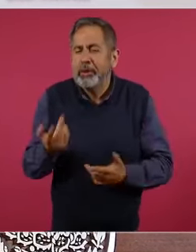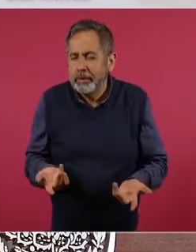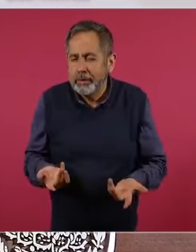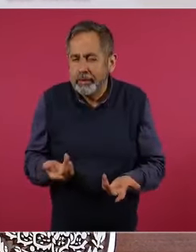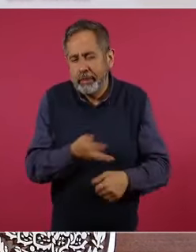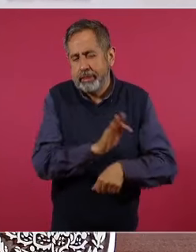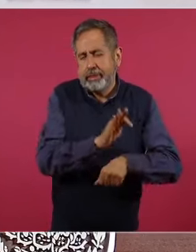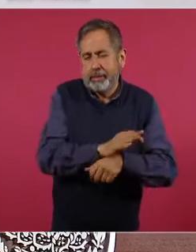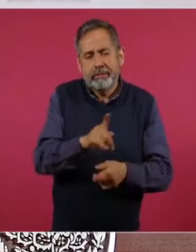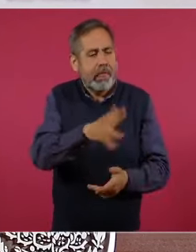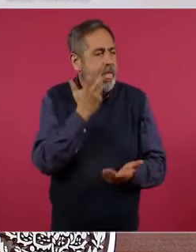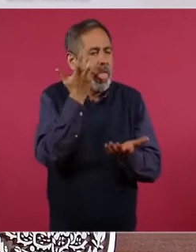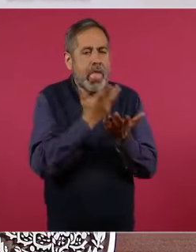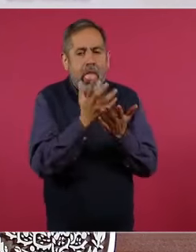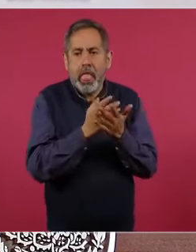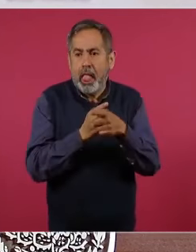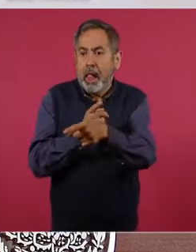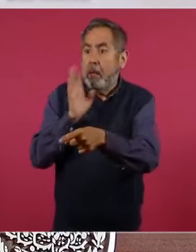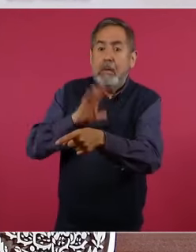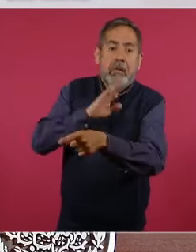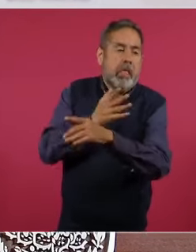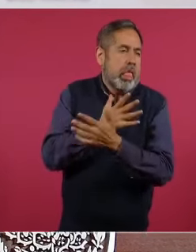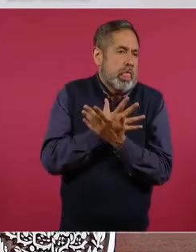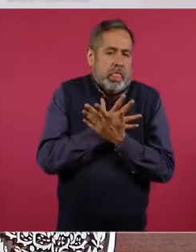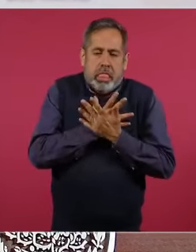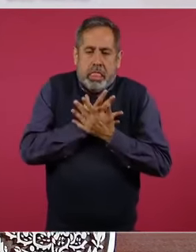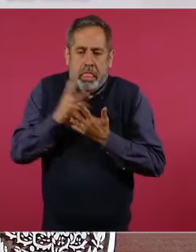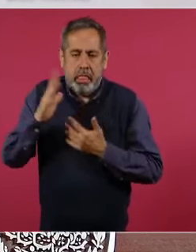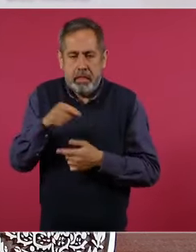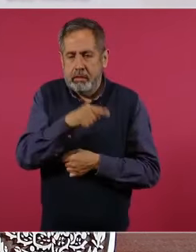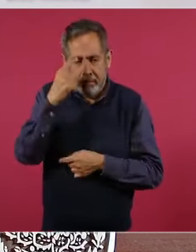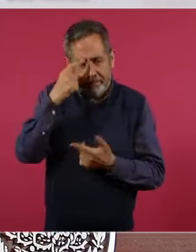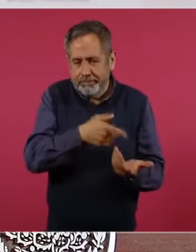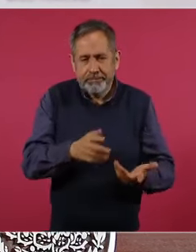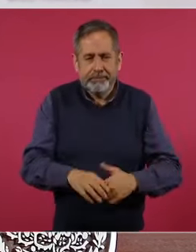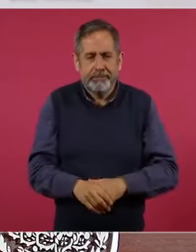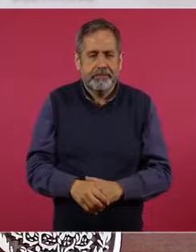son muy tendenciosos y amarillistas.